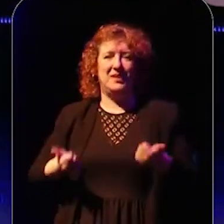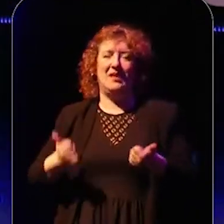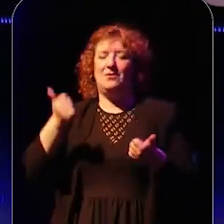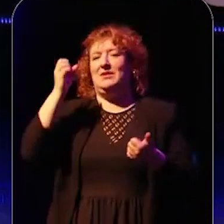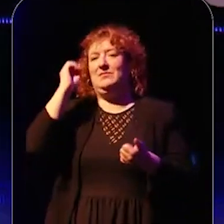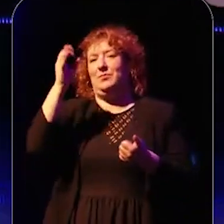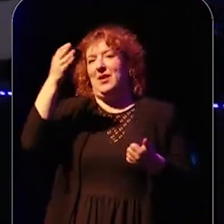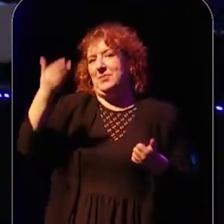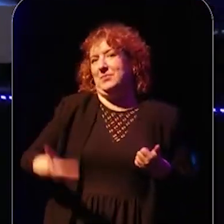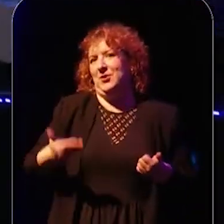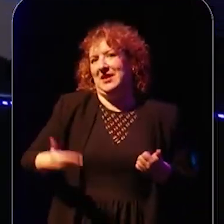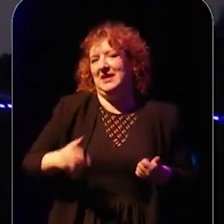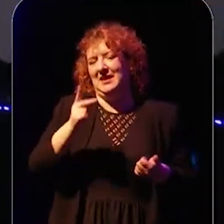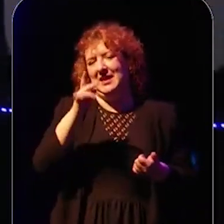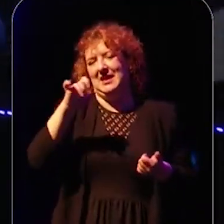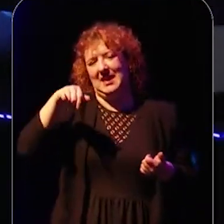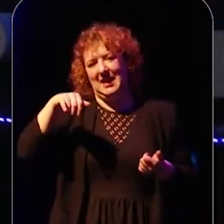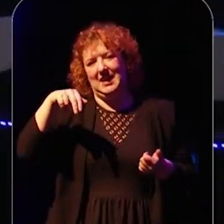Muchas gracias.